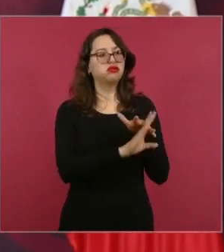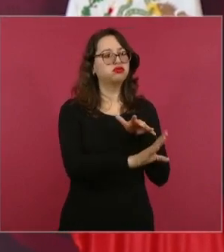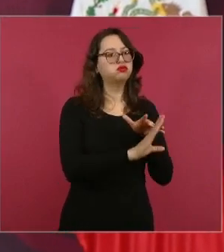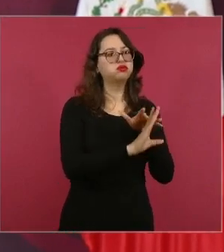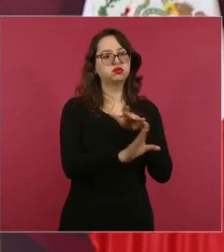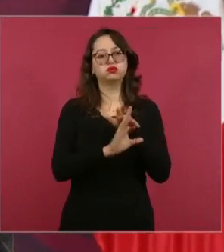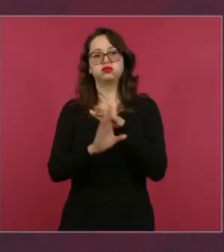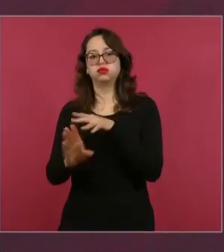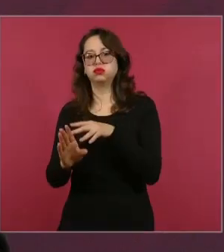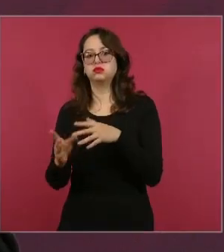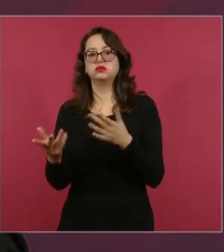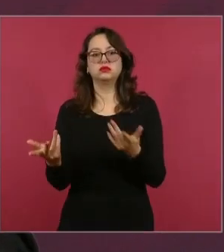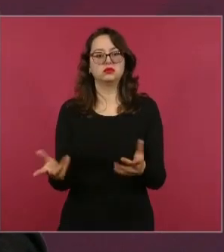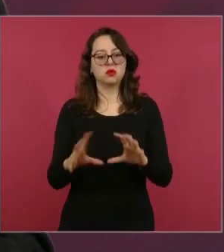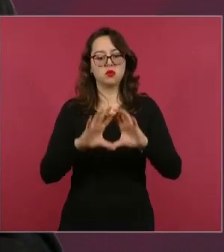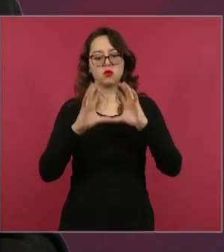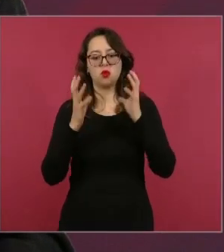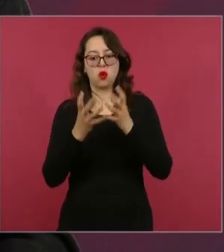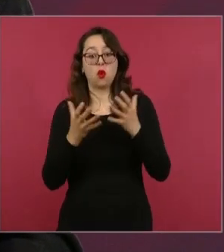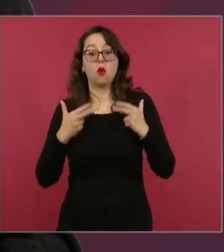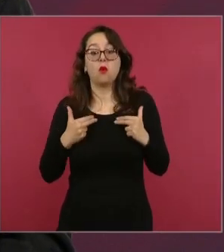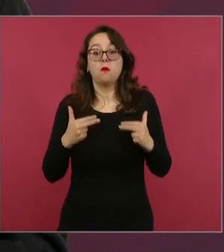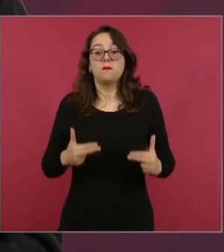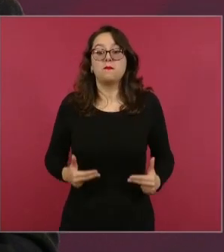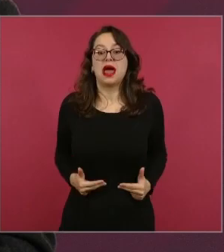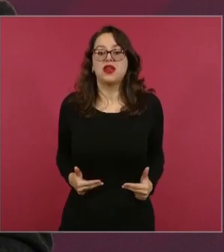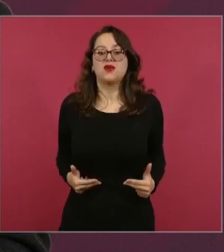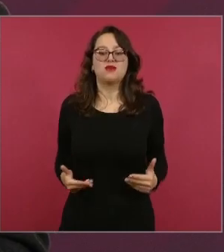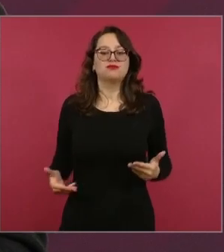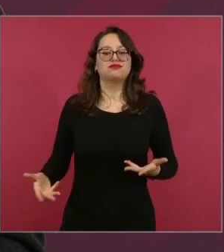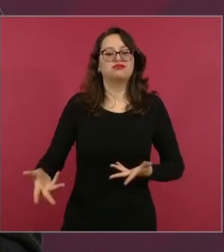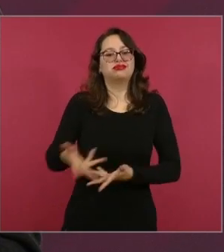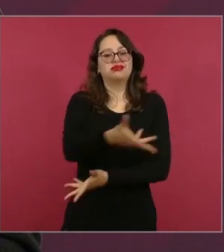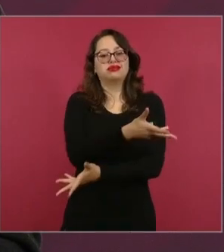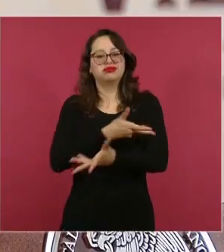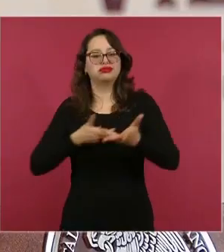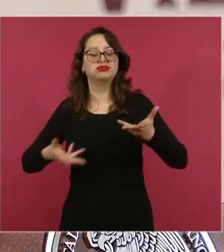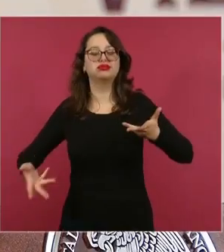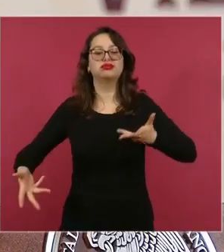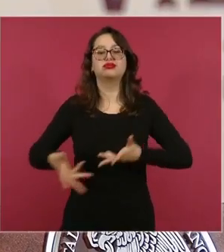migración somos una humanidad migrante